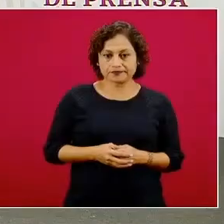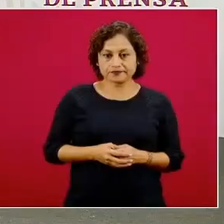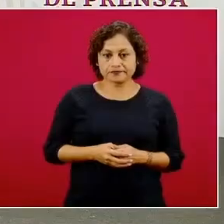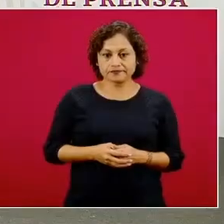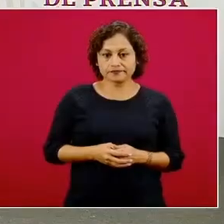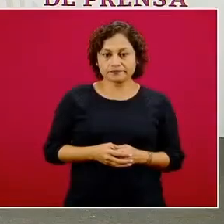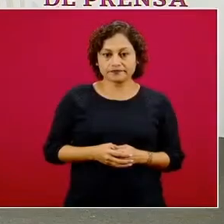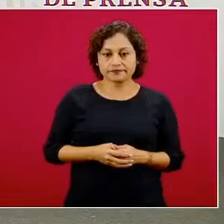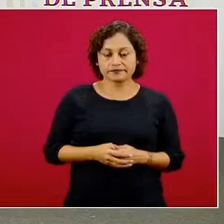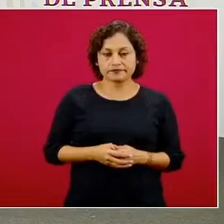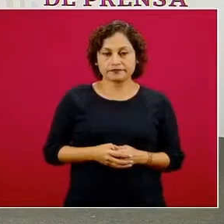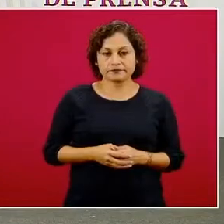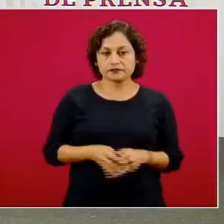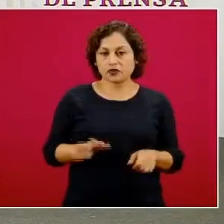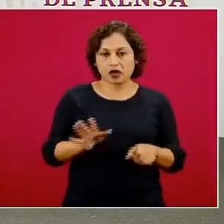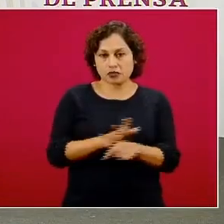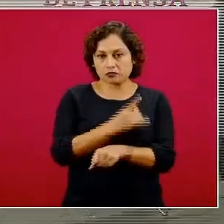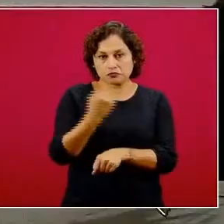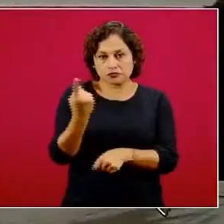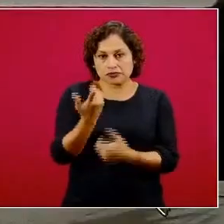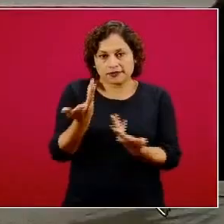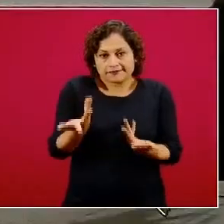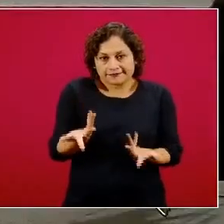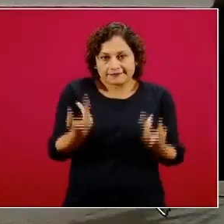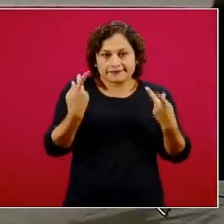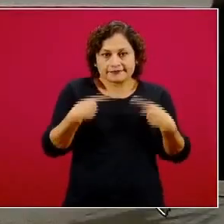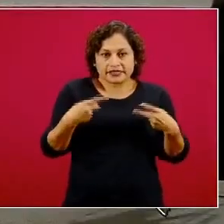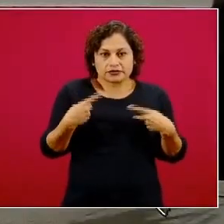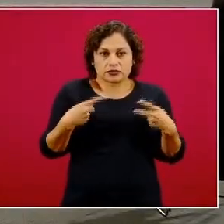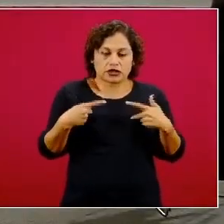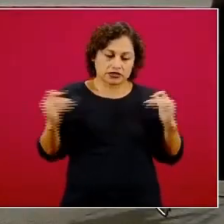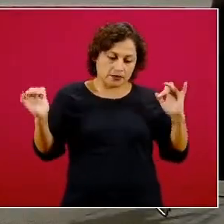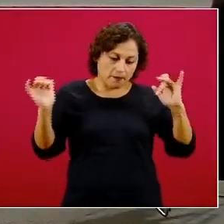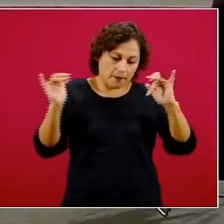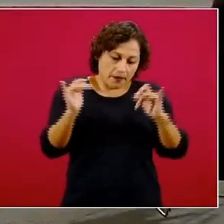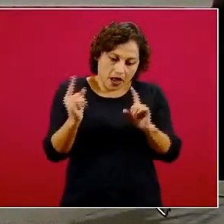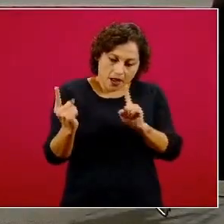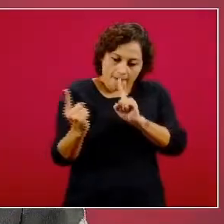dado que pues están cerca las personas.